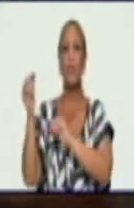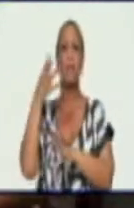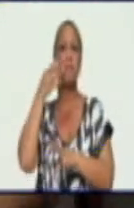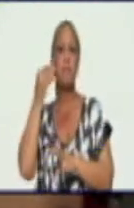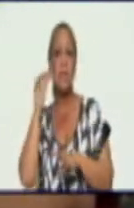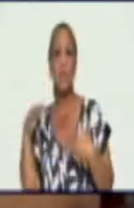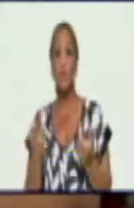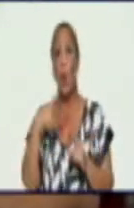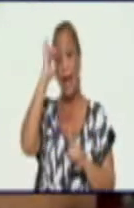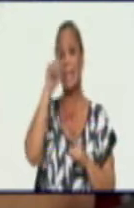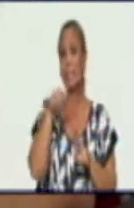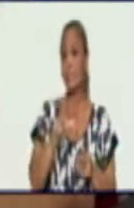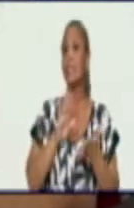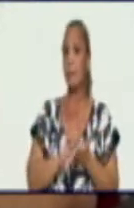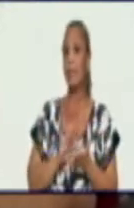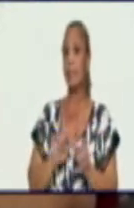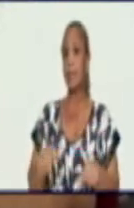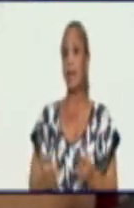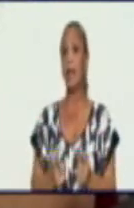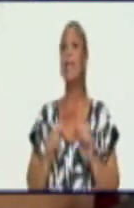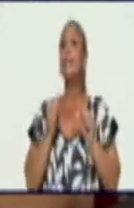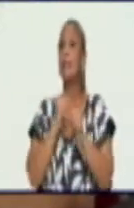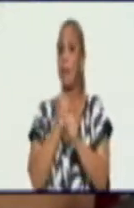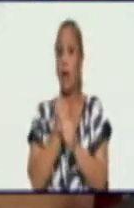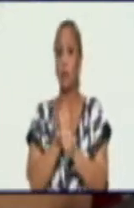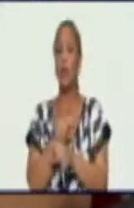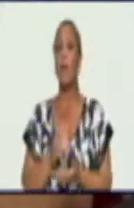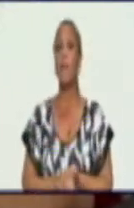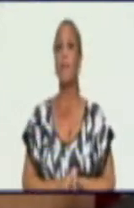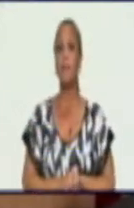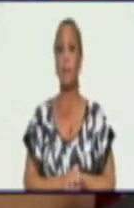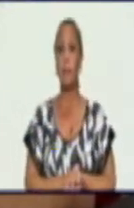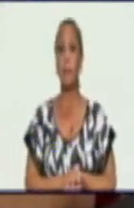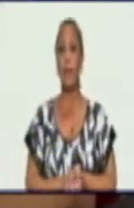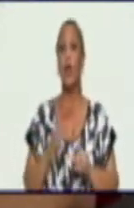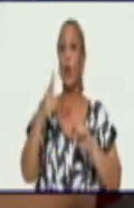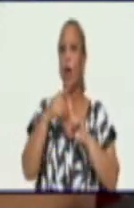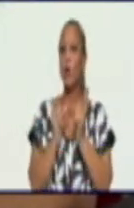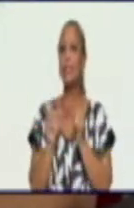se mantienen trabajando. Eso no se paraliza. Los carros de Trantur,